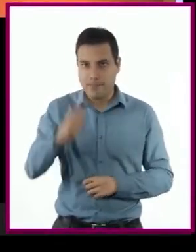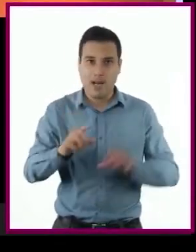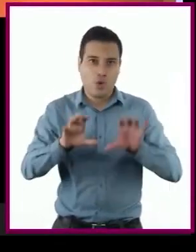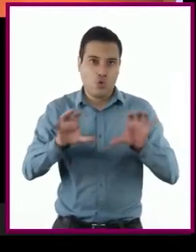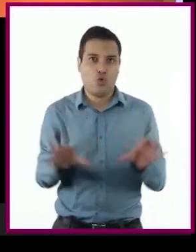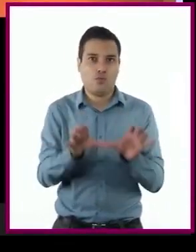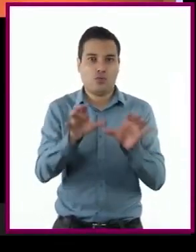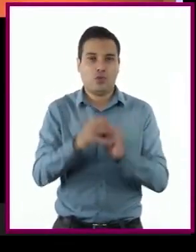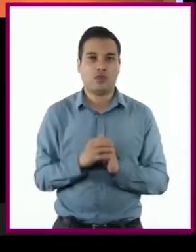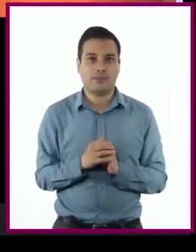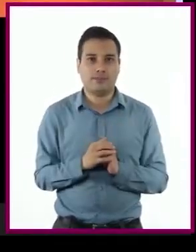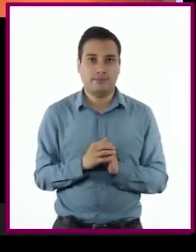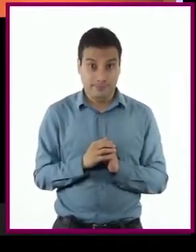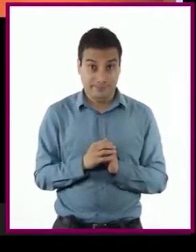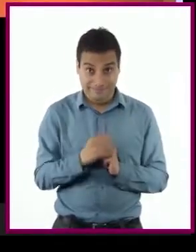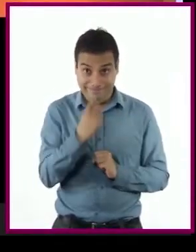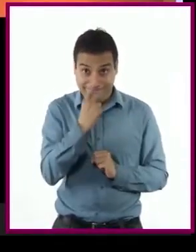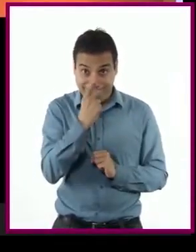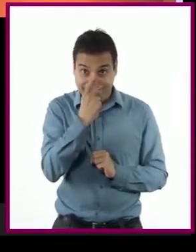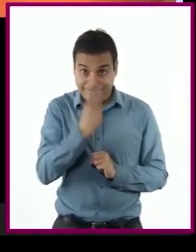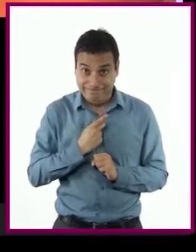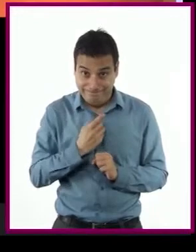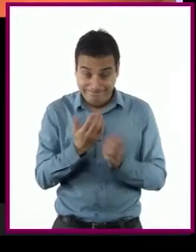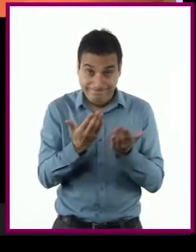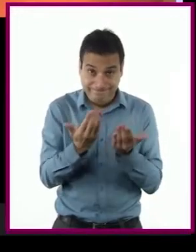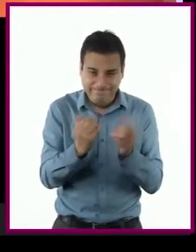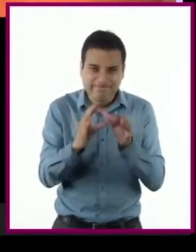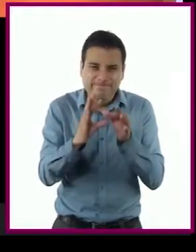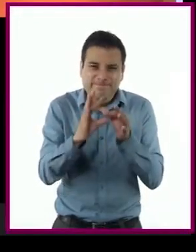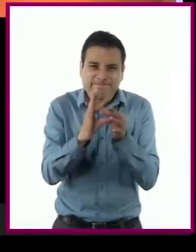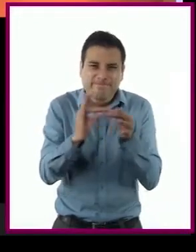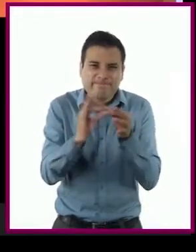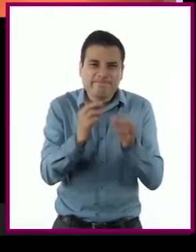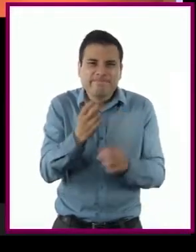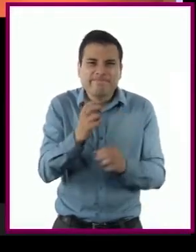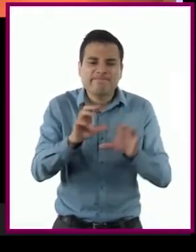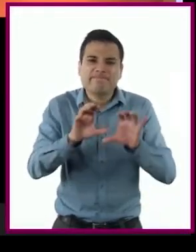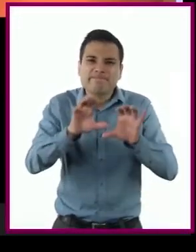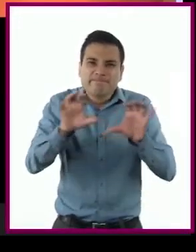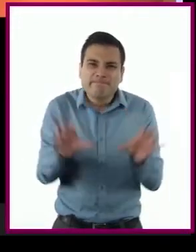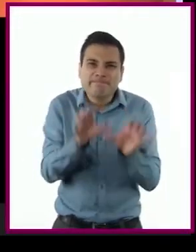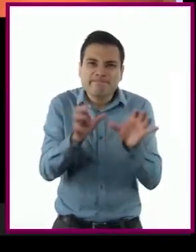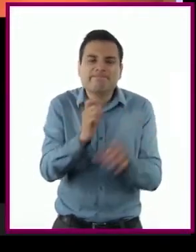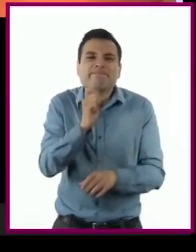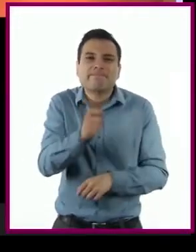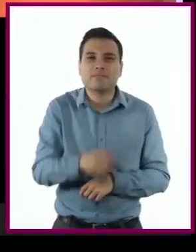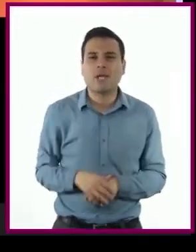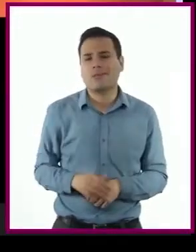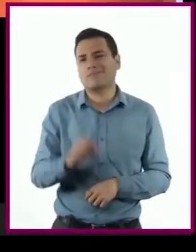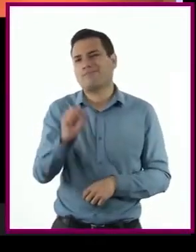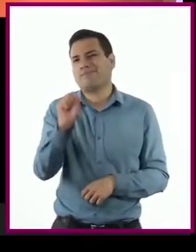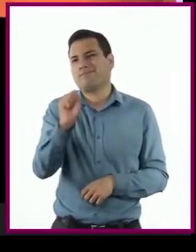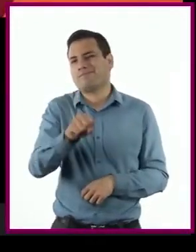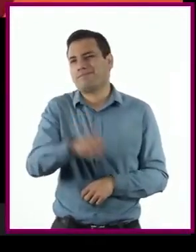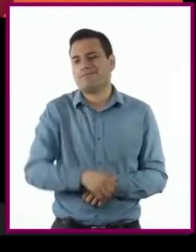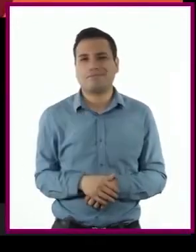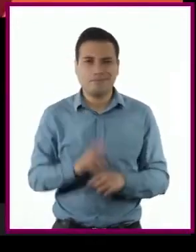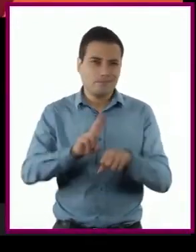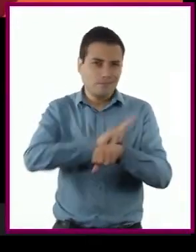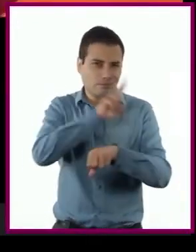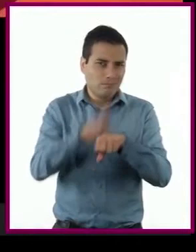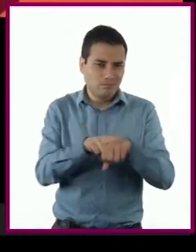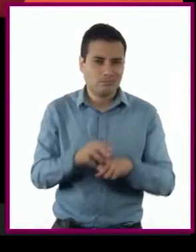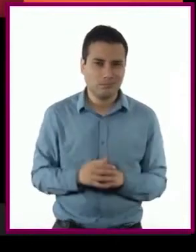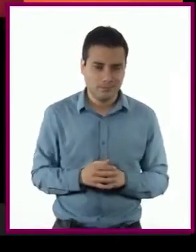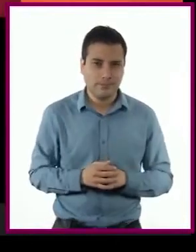actuales. ¿Nos compartiría en qué consistió esta computadora? Of course. Las